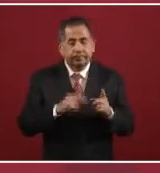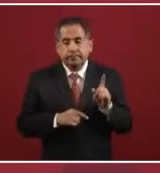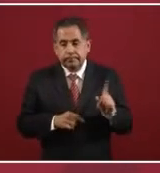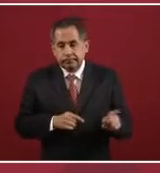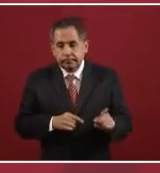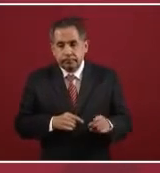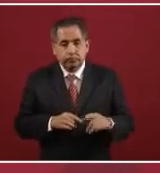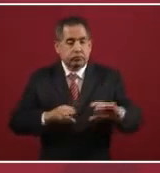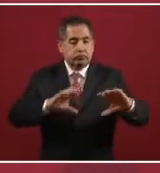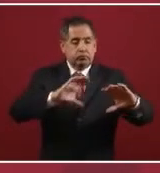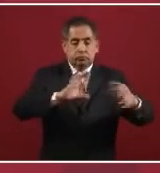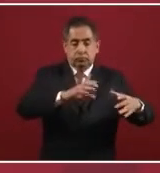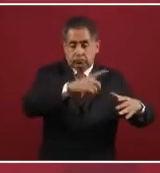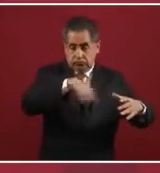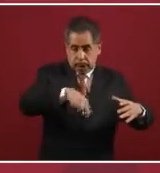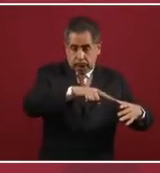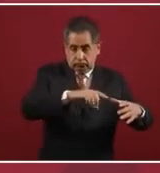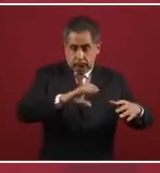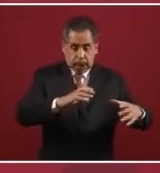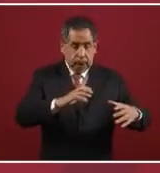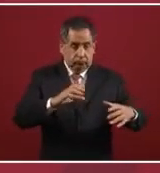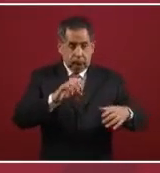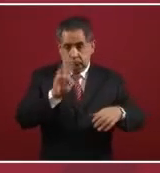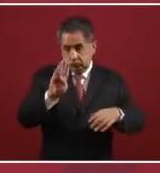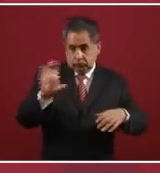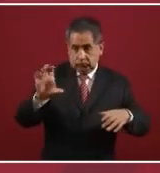el Congreso